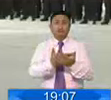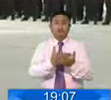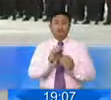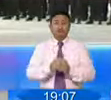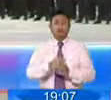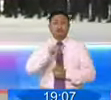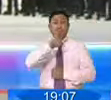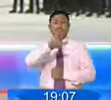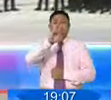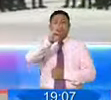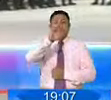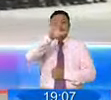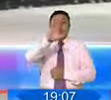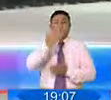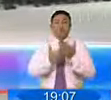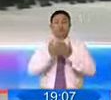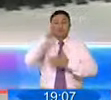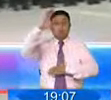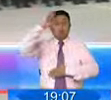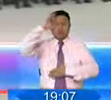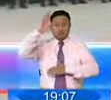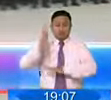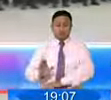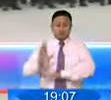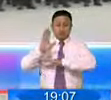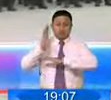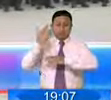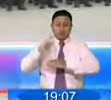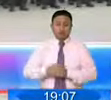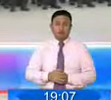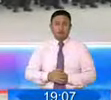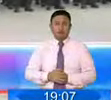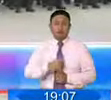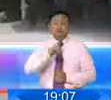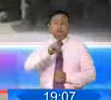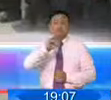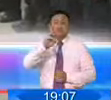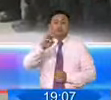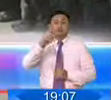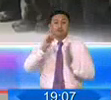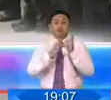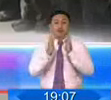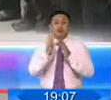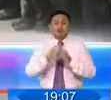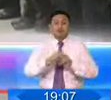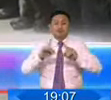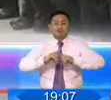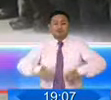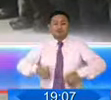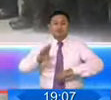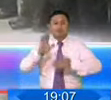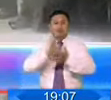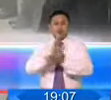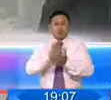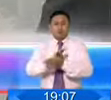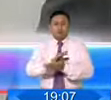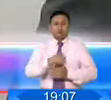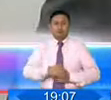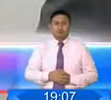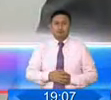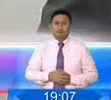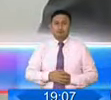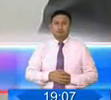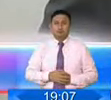de 367 policías que se graduaron el 26 de abril en las distintas escuelas del país.